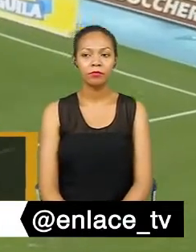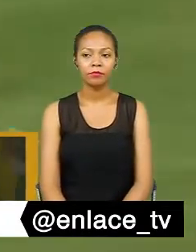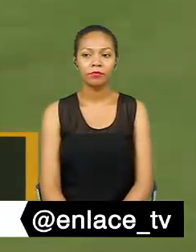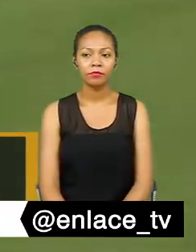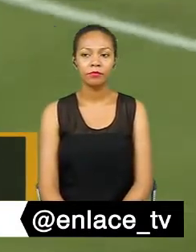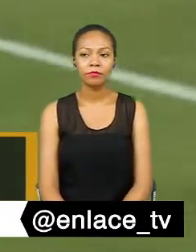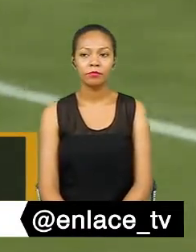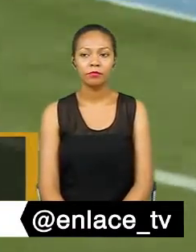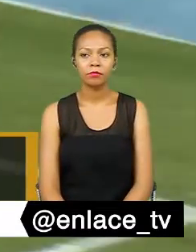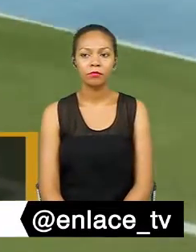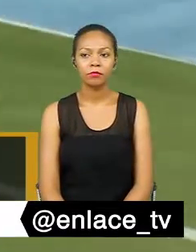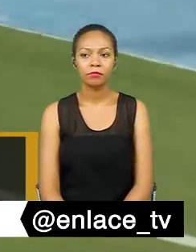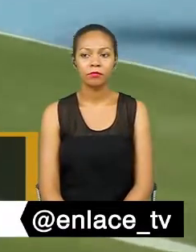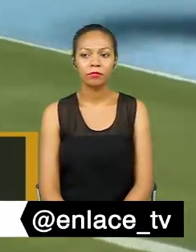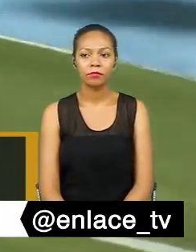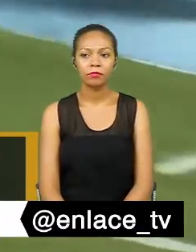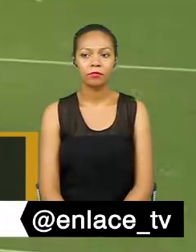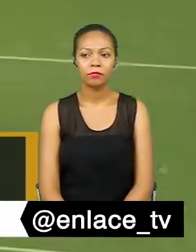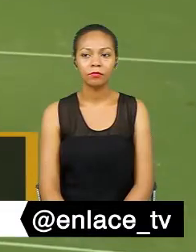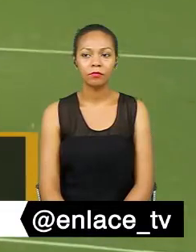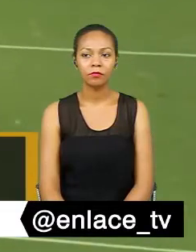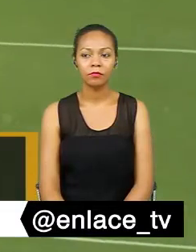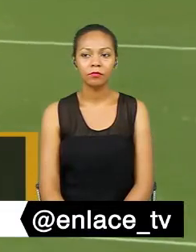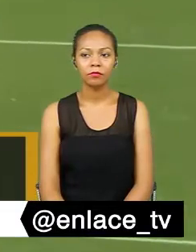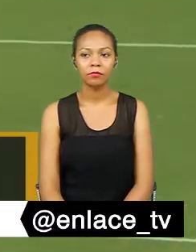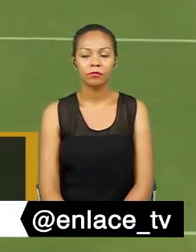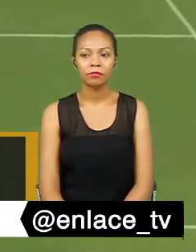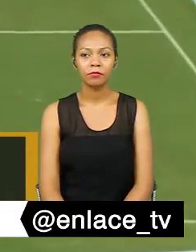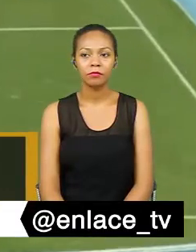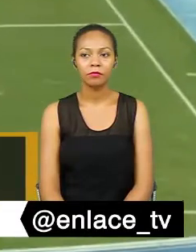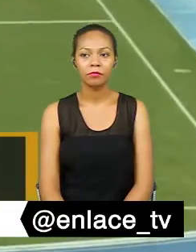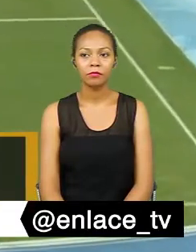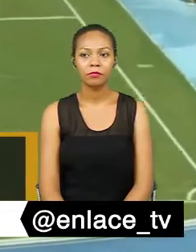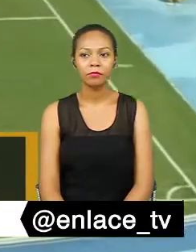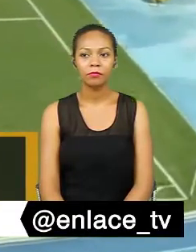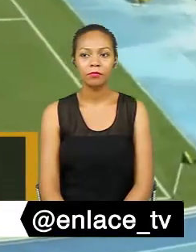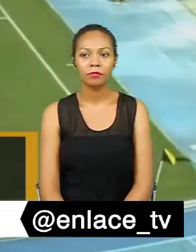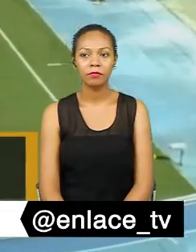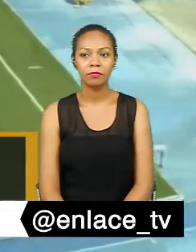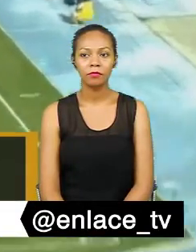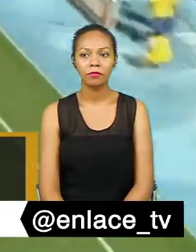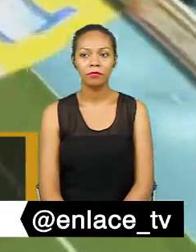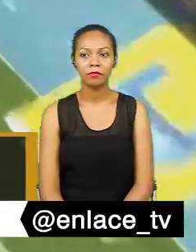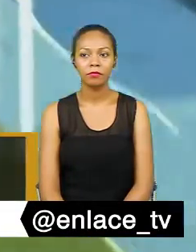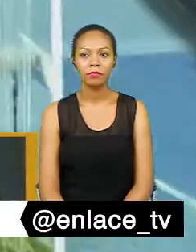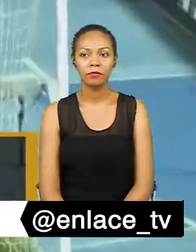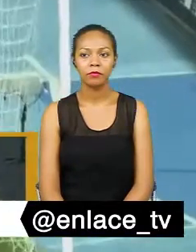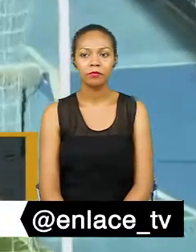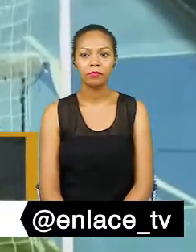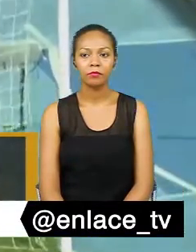¡Golazo! ¡Golazo! ¡Golazo de John Vázquez! ¡Golazo! ¡Gol